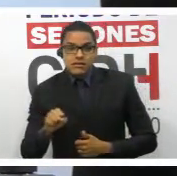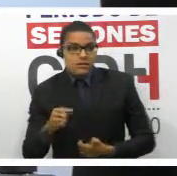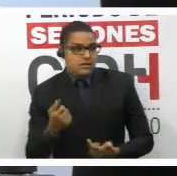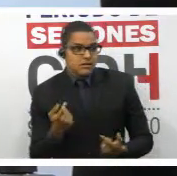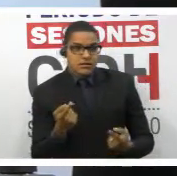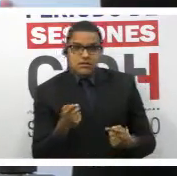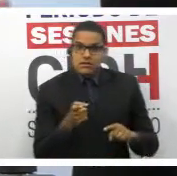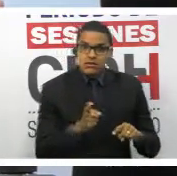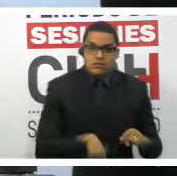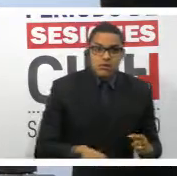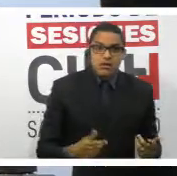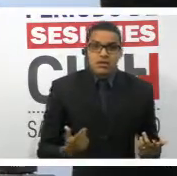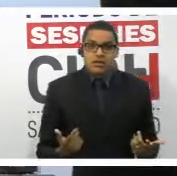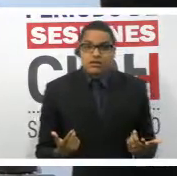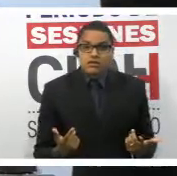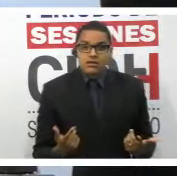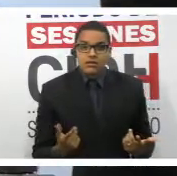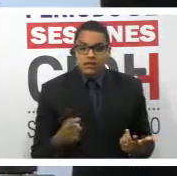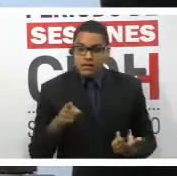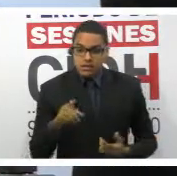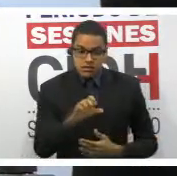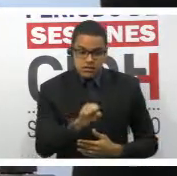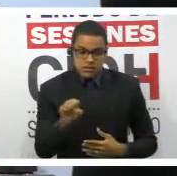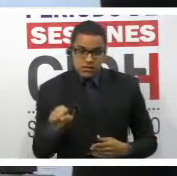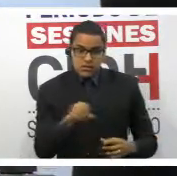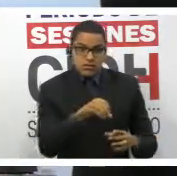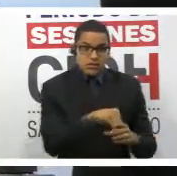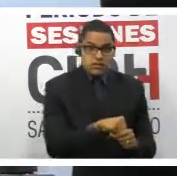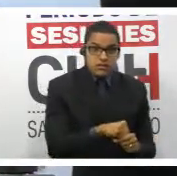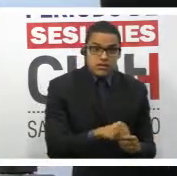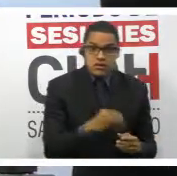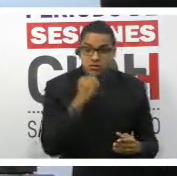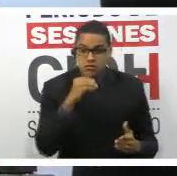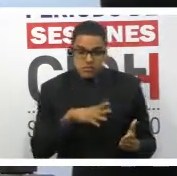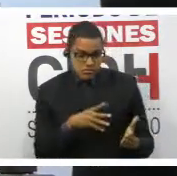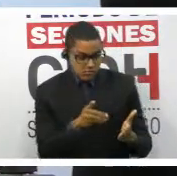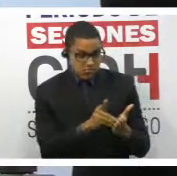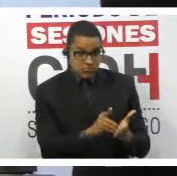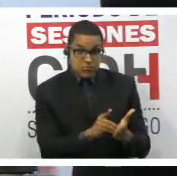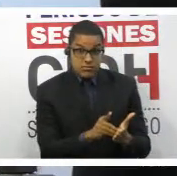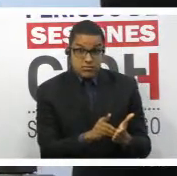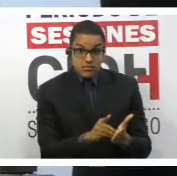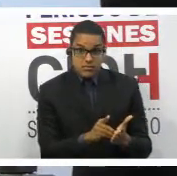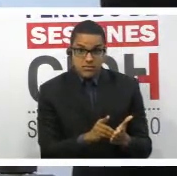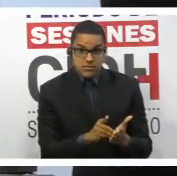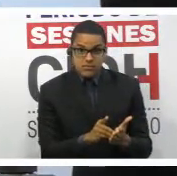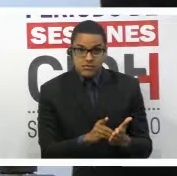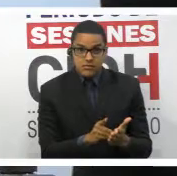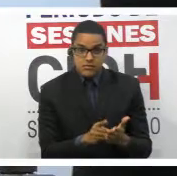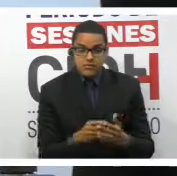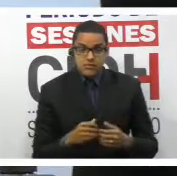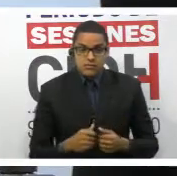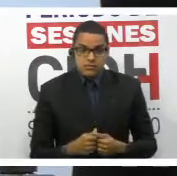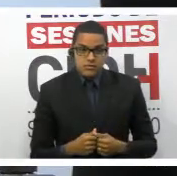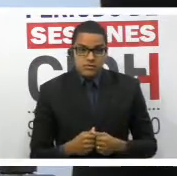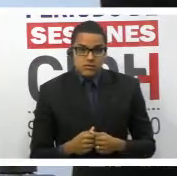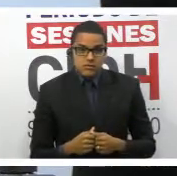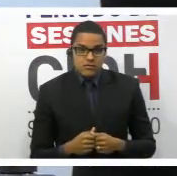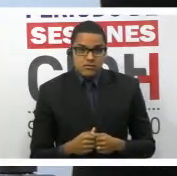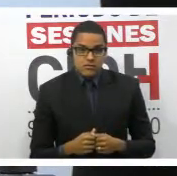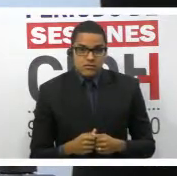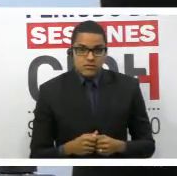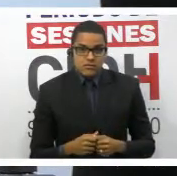pero como mujer con discapacidad automáticamente no tenía acceso a a